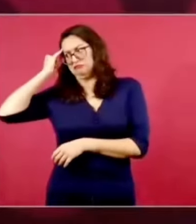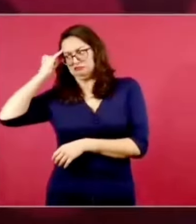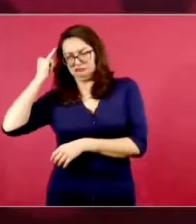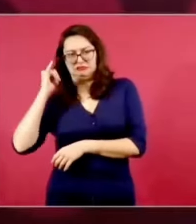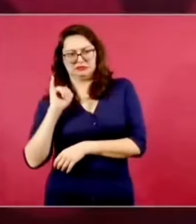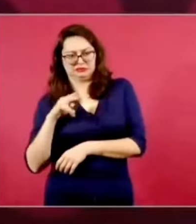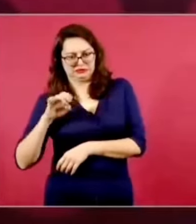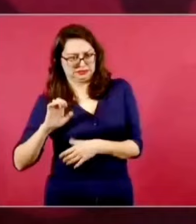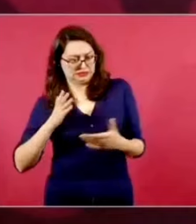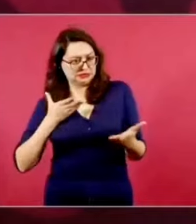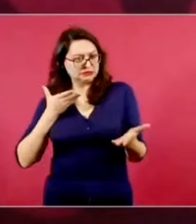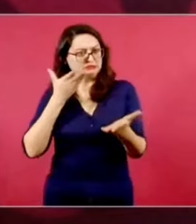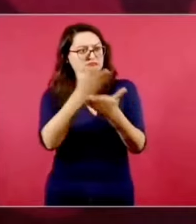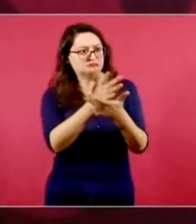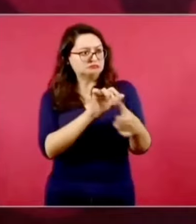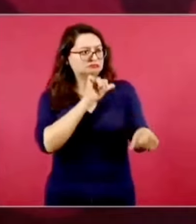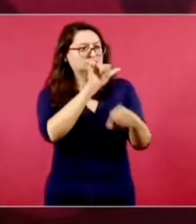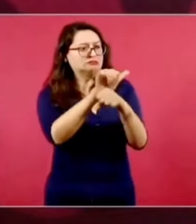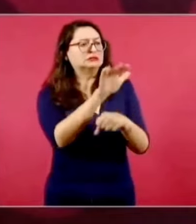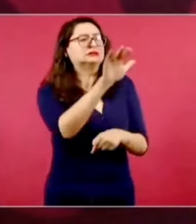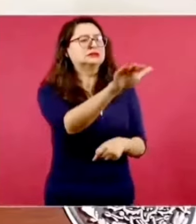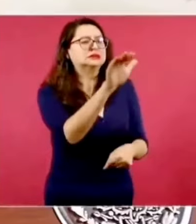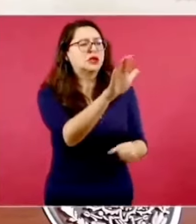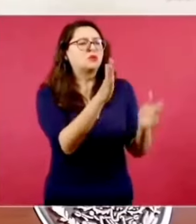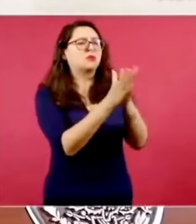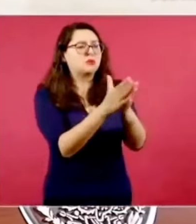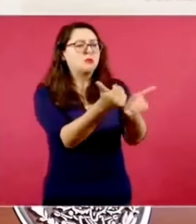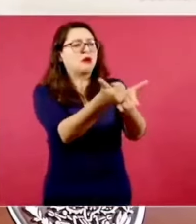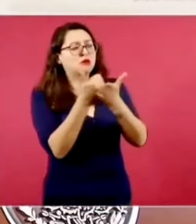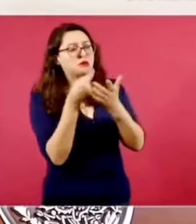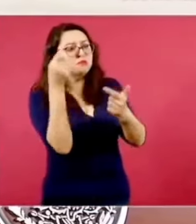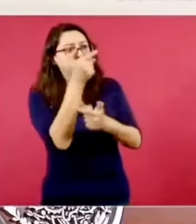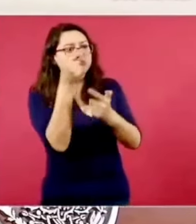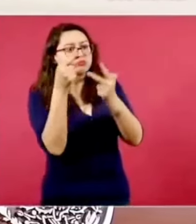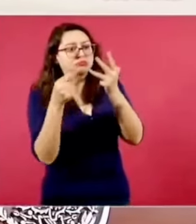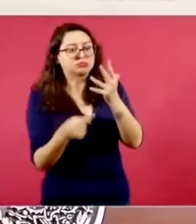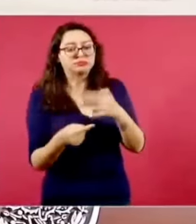algo y él empieza a